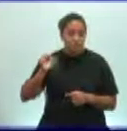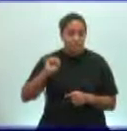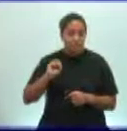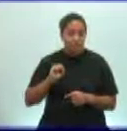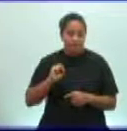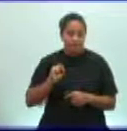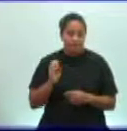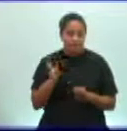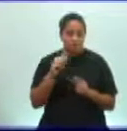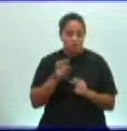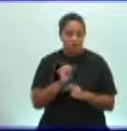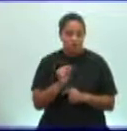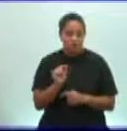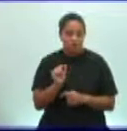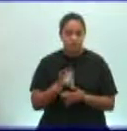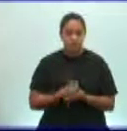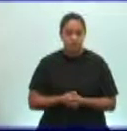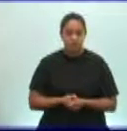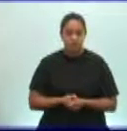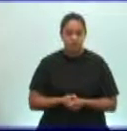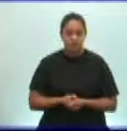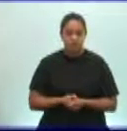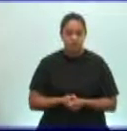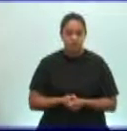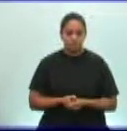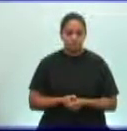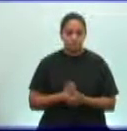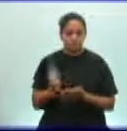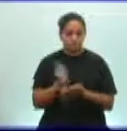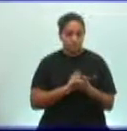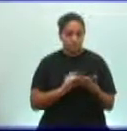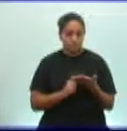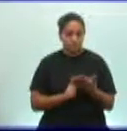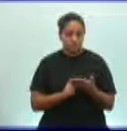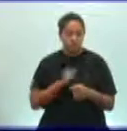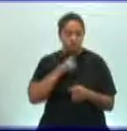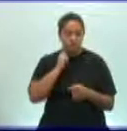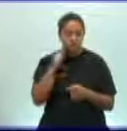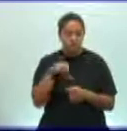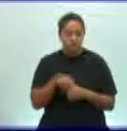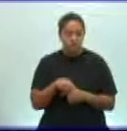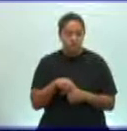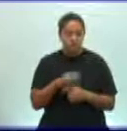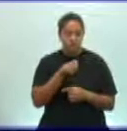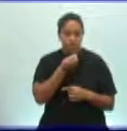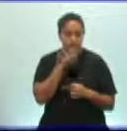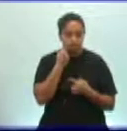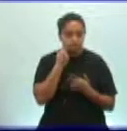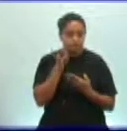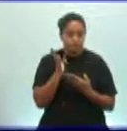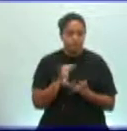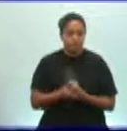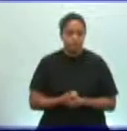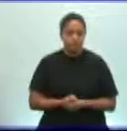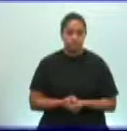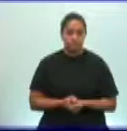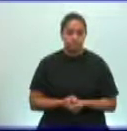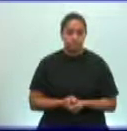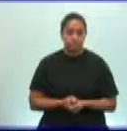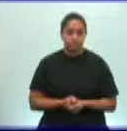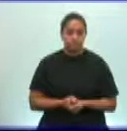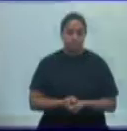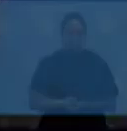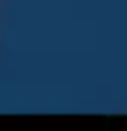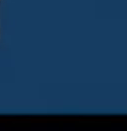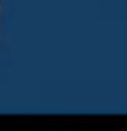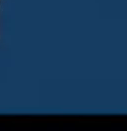en este caso un adverbio. Vamos entonces a tomar nota de los ejemplos que les acabamos de presentar.